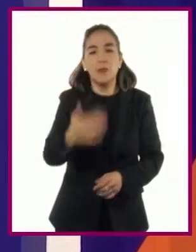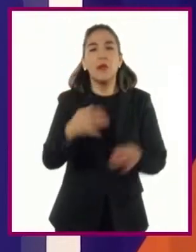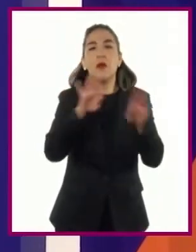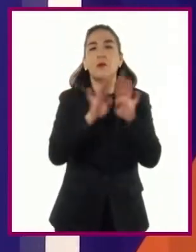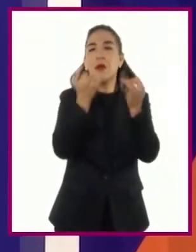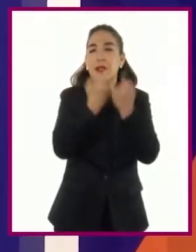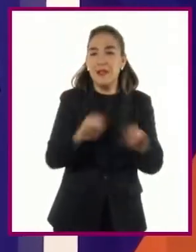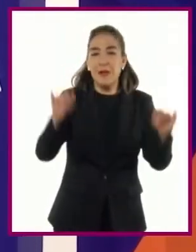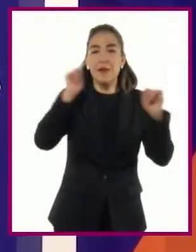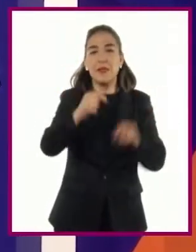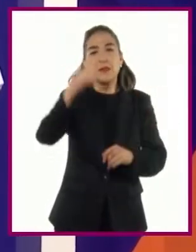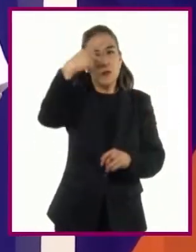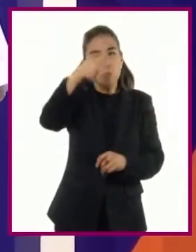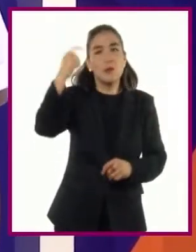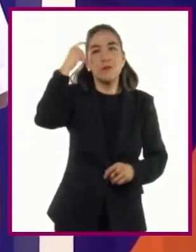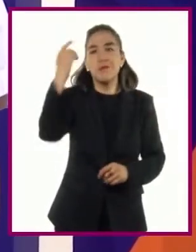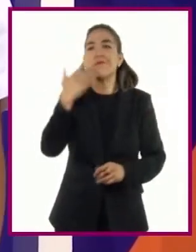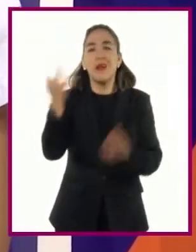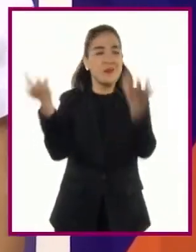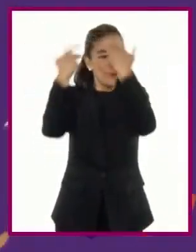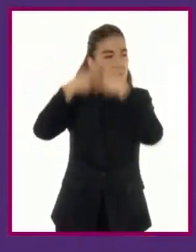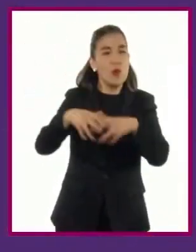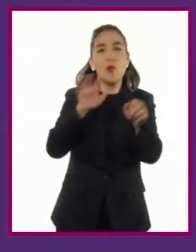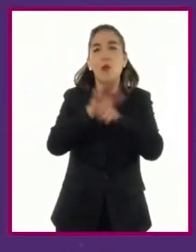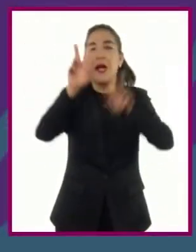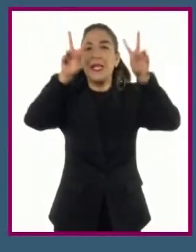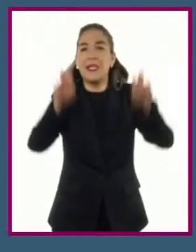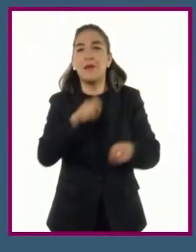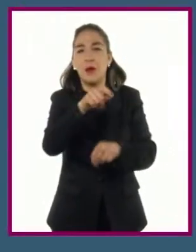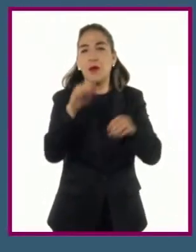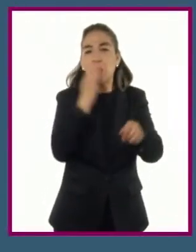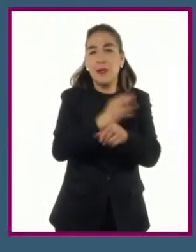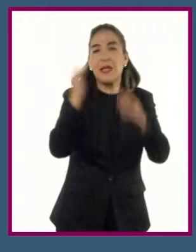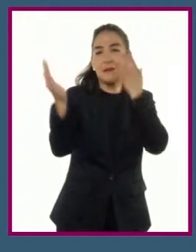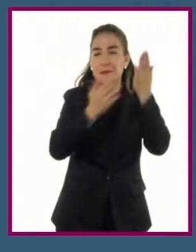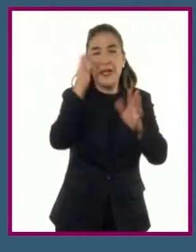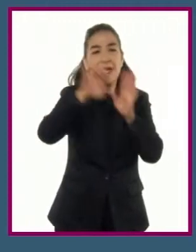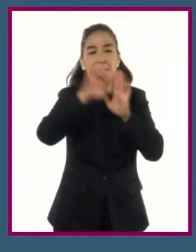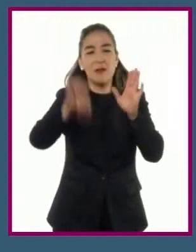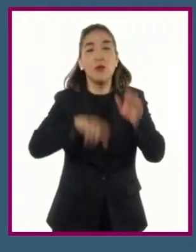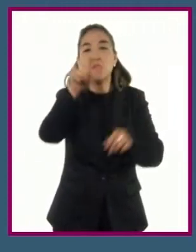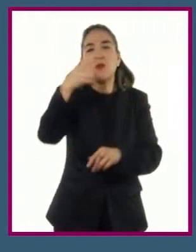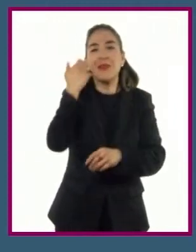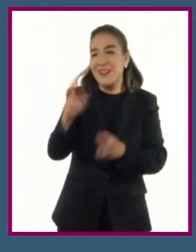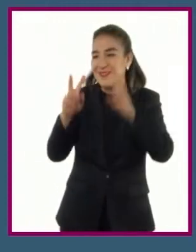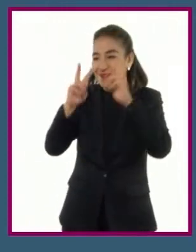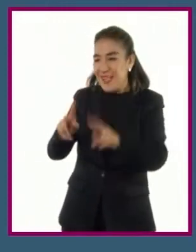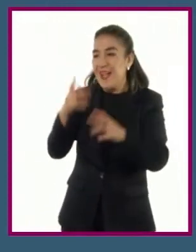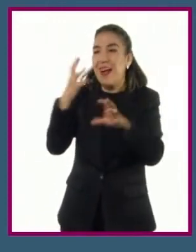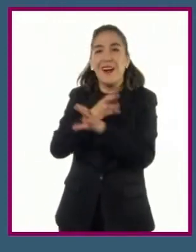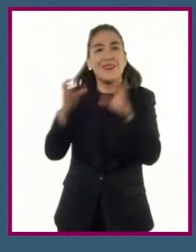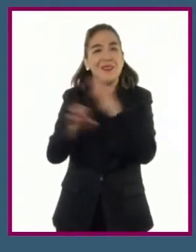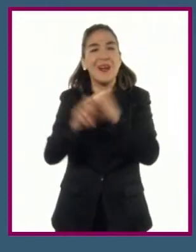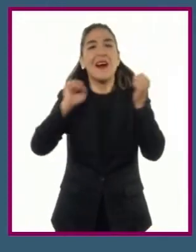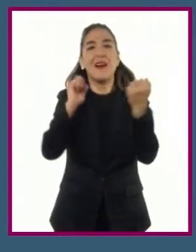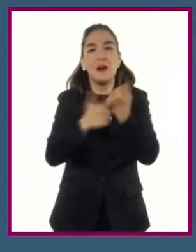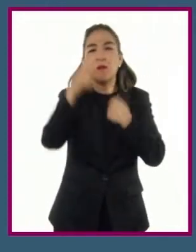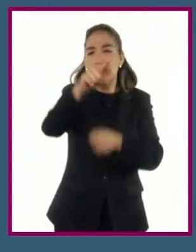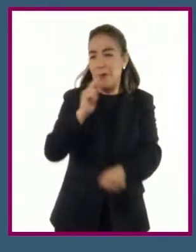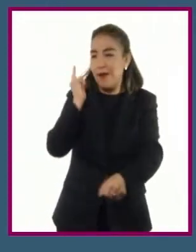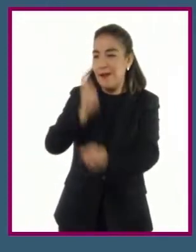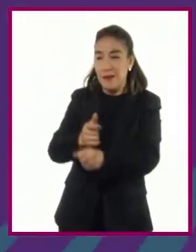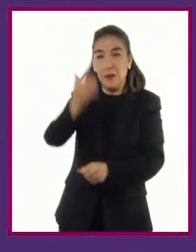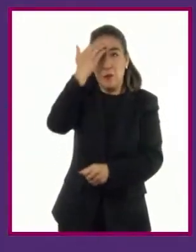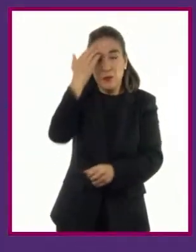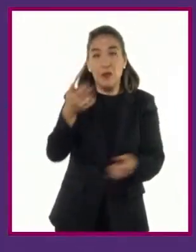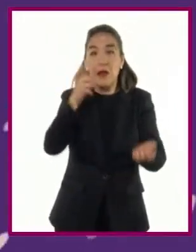con pensamientos críticos acerca del tema en cuestión. Cuando deseamos aprender algo, nos damos cuenta que el conocimiento no ocurre